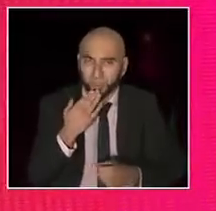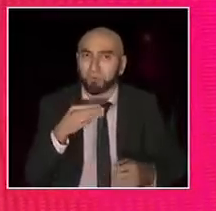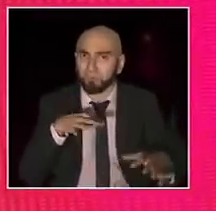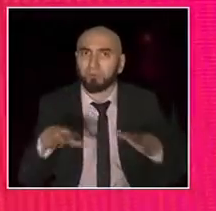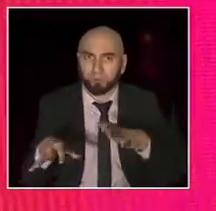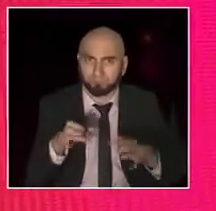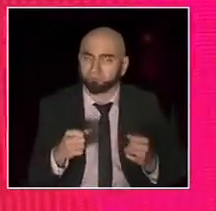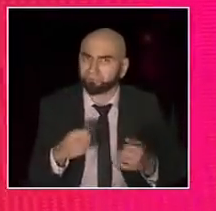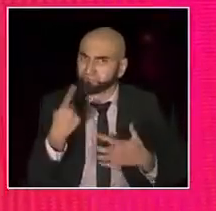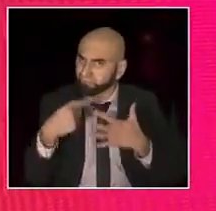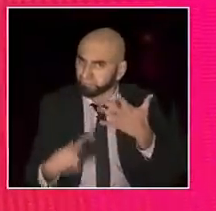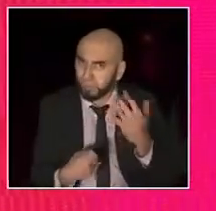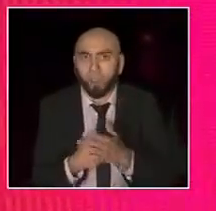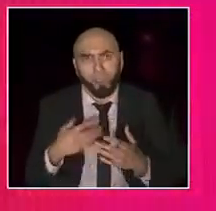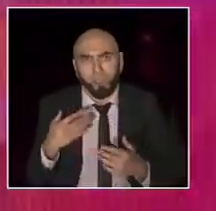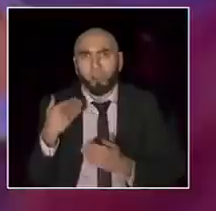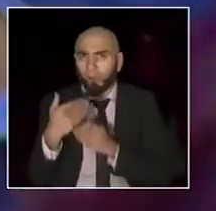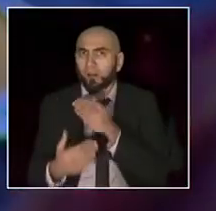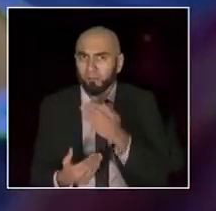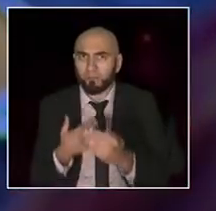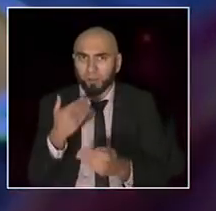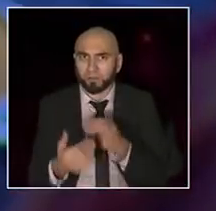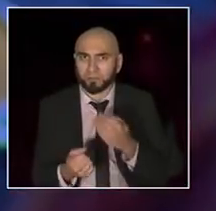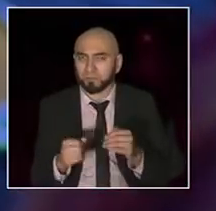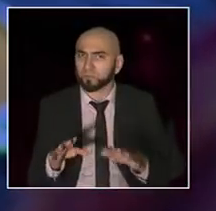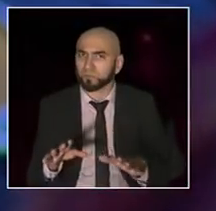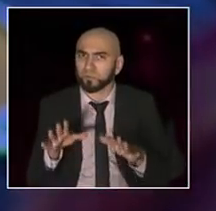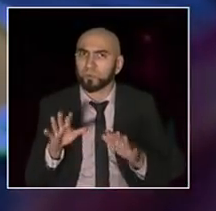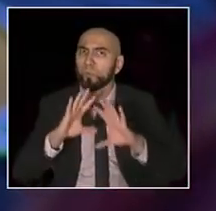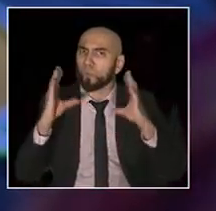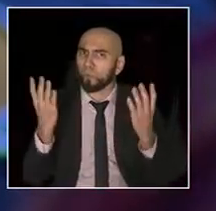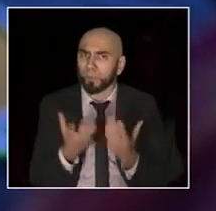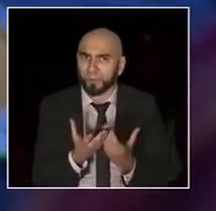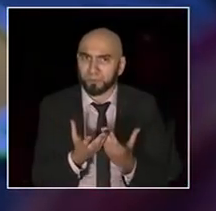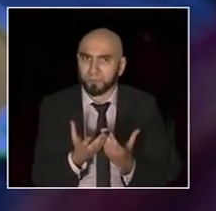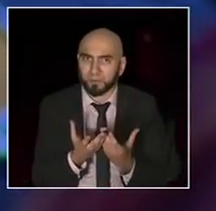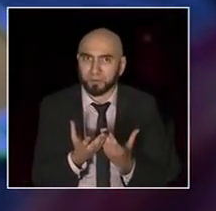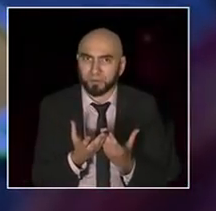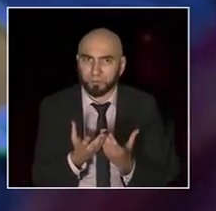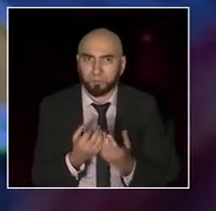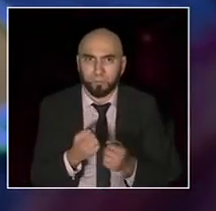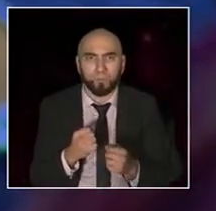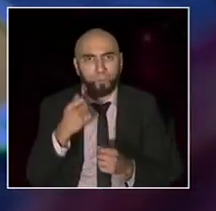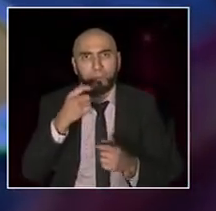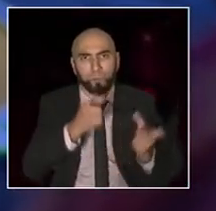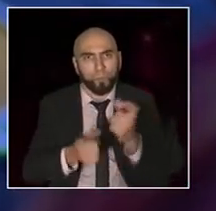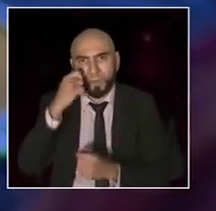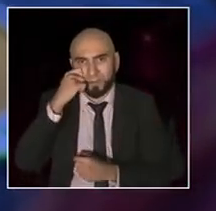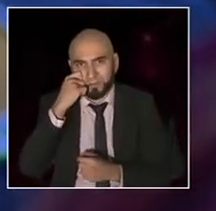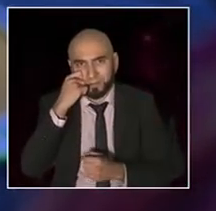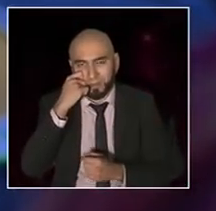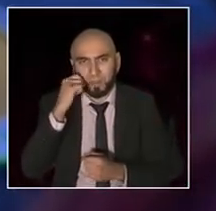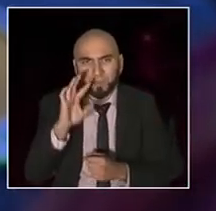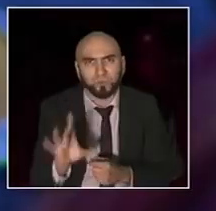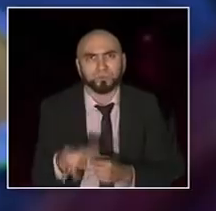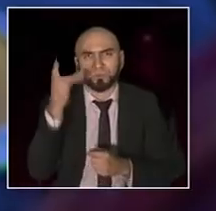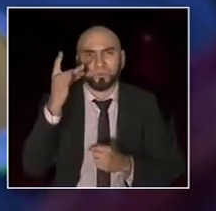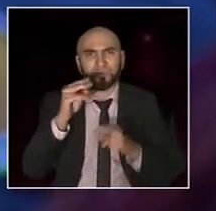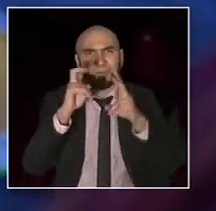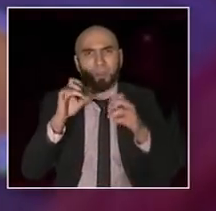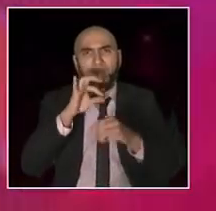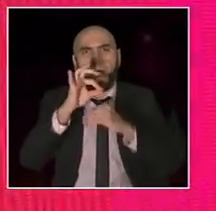fue un siglo de avances monumentales de la humanidad. Descubrimos el secreto del átomo,